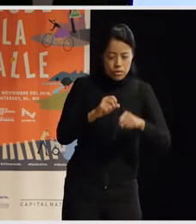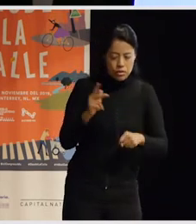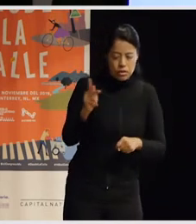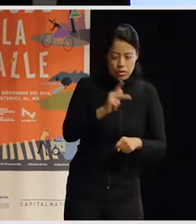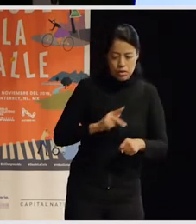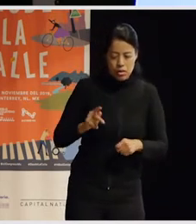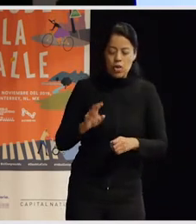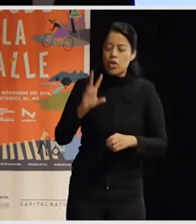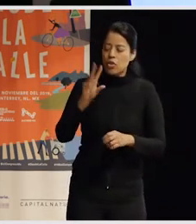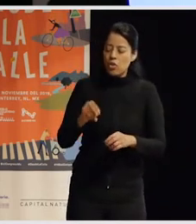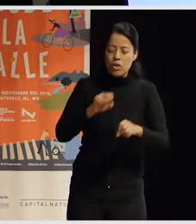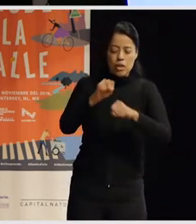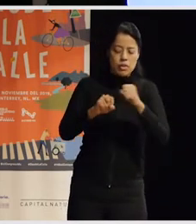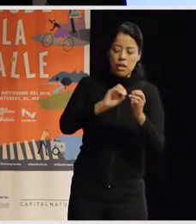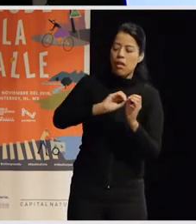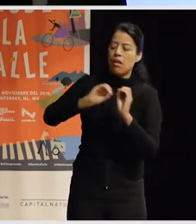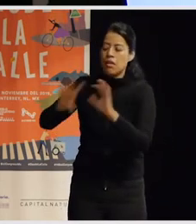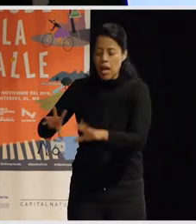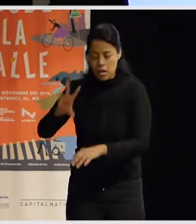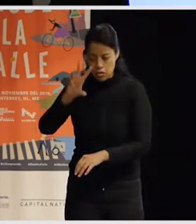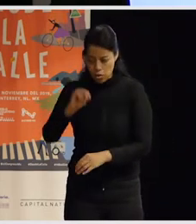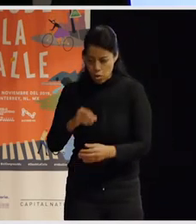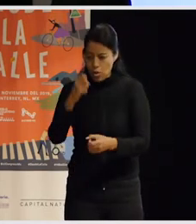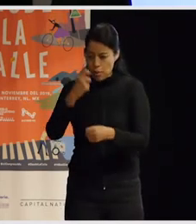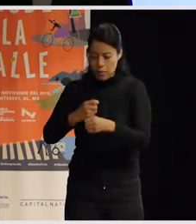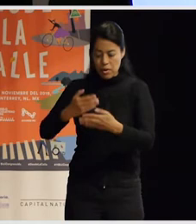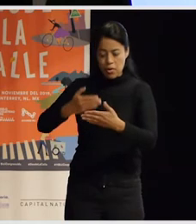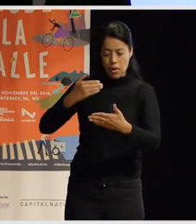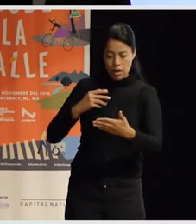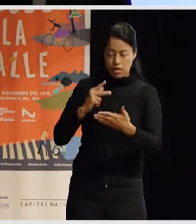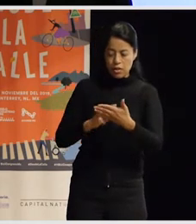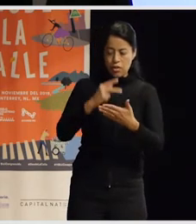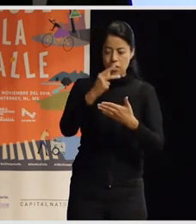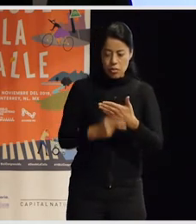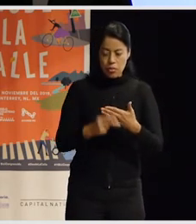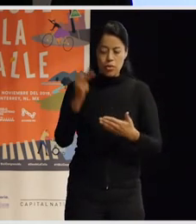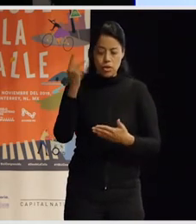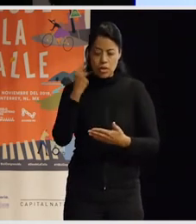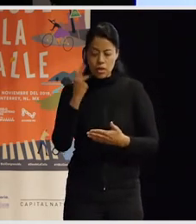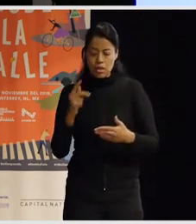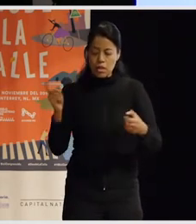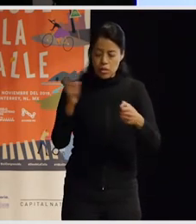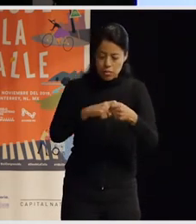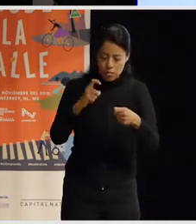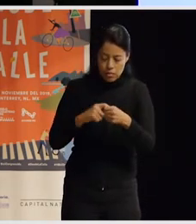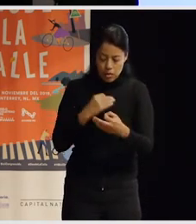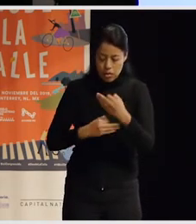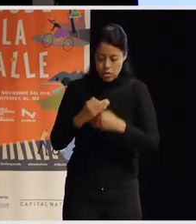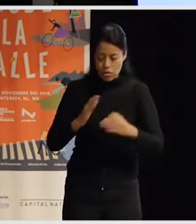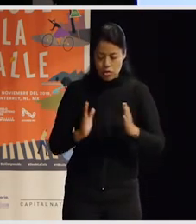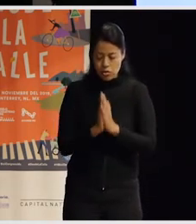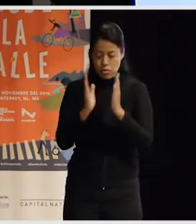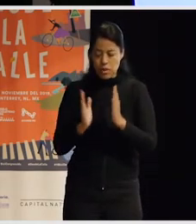nada más aventar las bicicletas a la calle se necesita realmente establecer una política pública y un proceso que integre a todos los actores a todas las